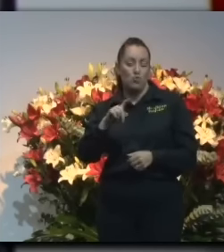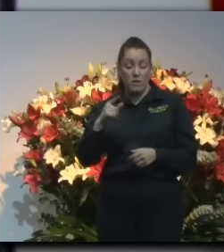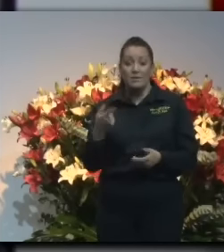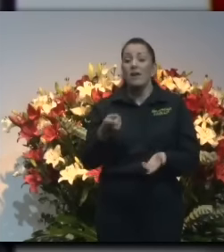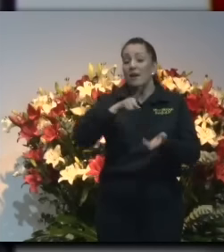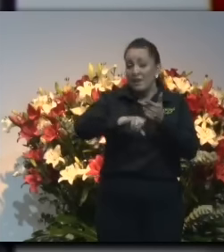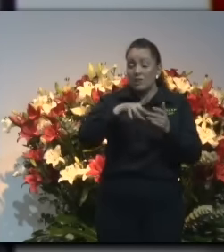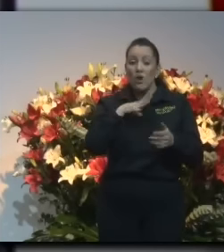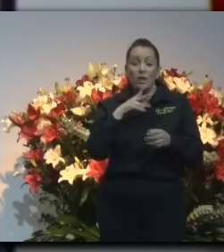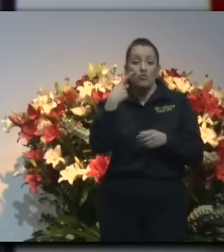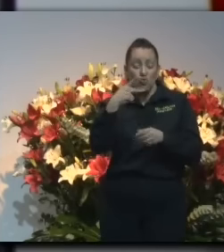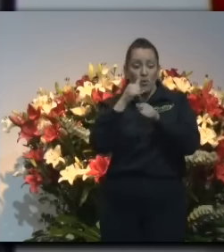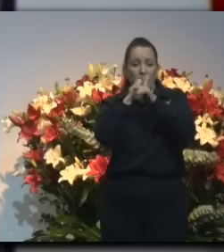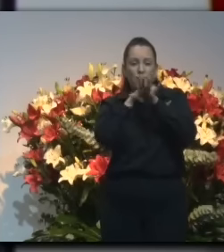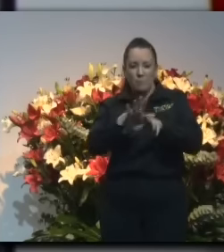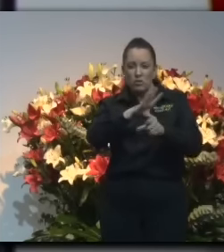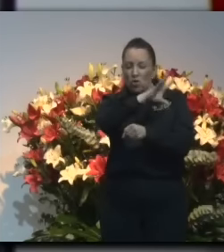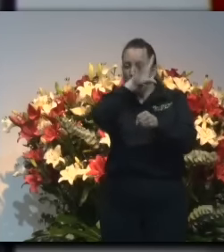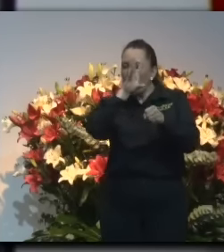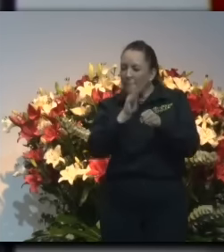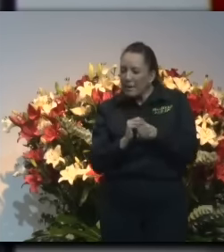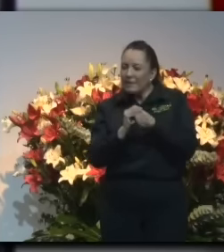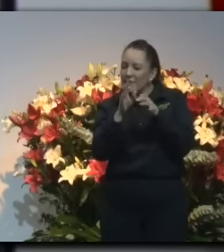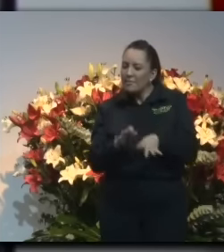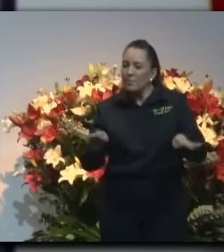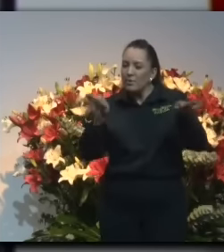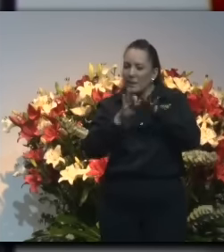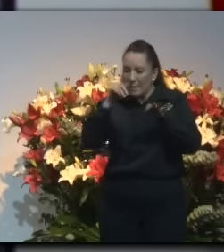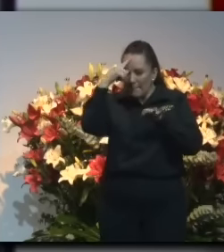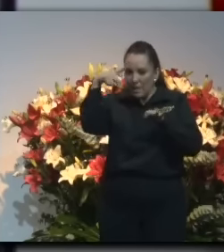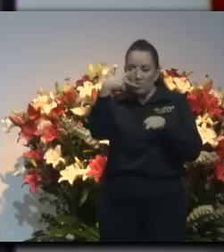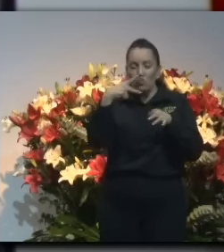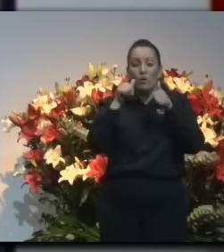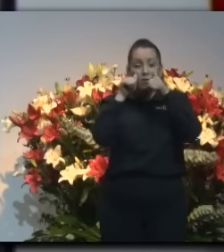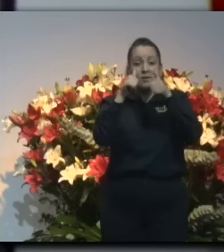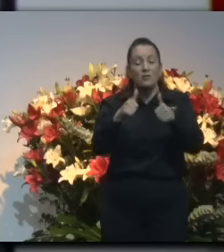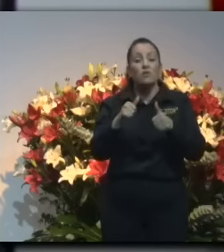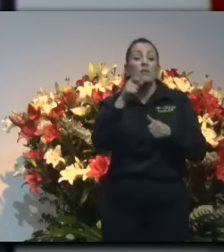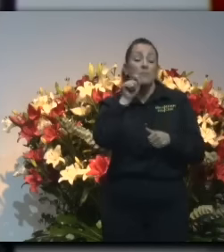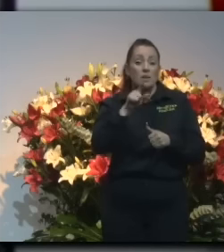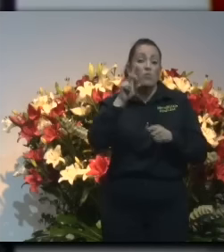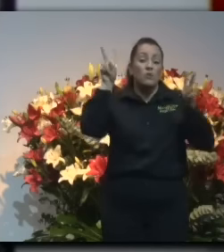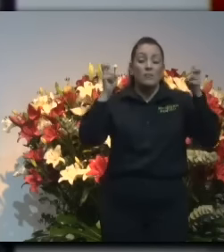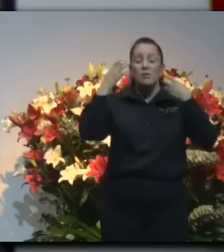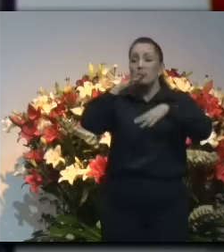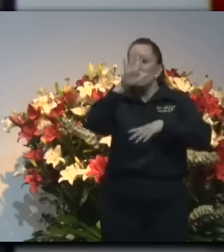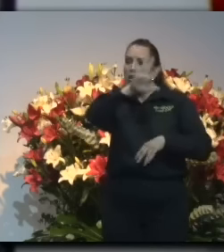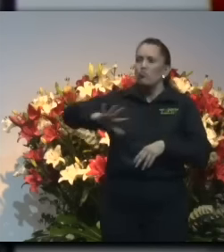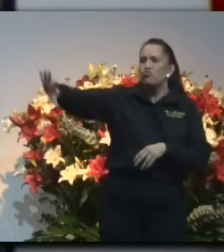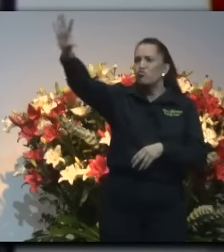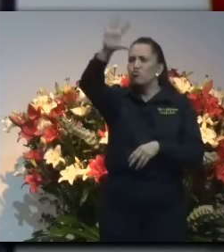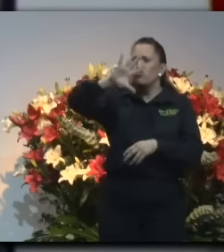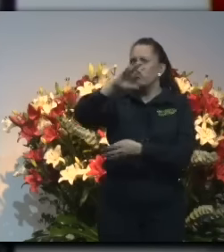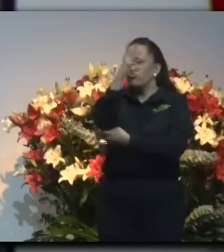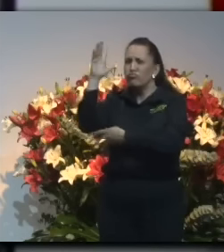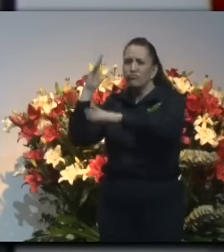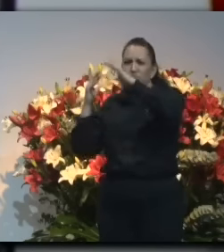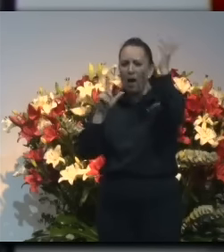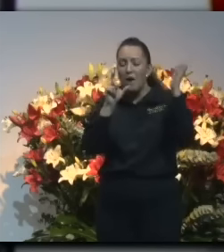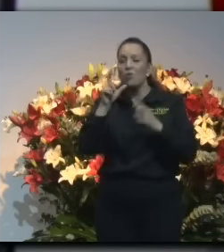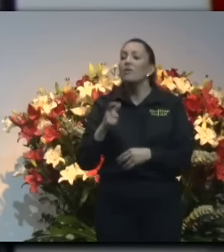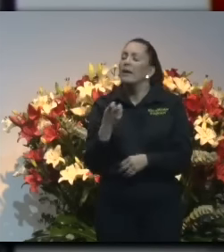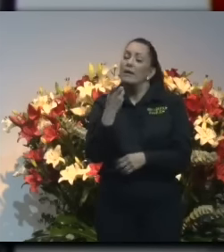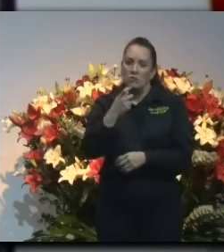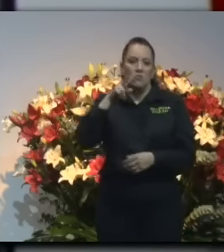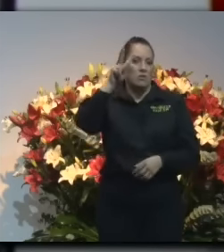clínico, tendrá información muy importante para que te atienda. Respecto al medio ambiente, pues obviamente estoy convencida que hay